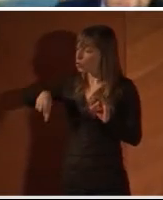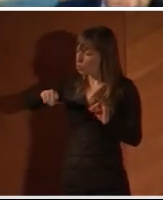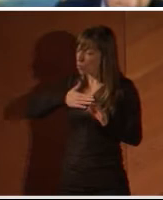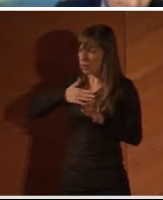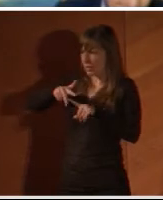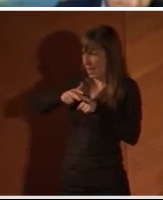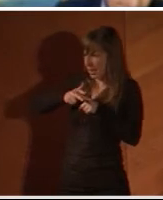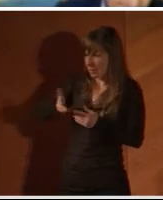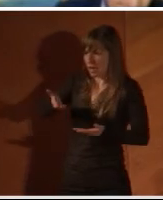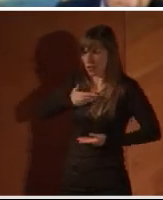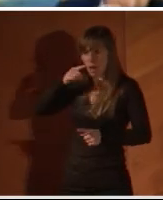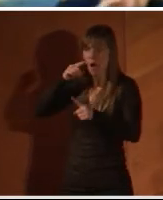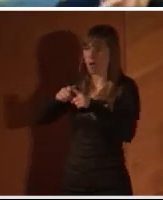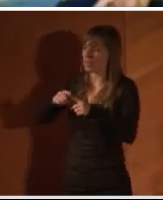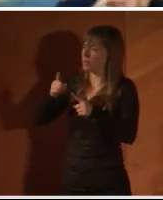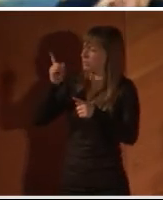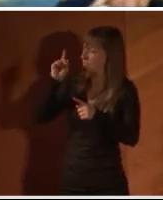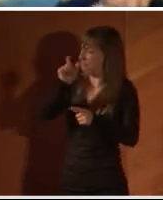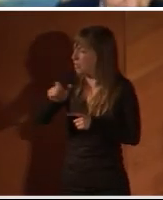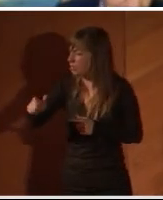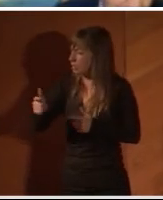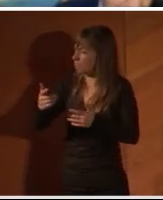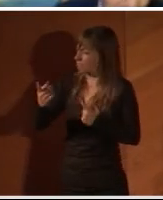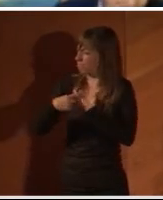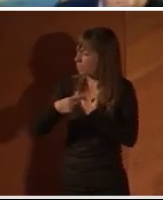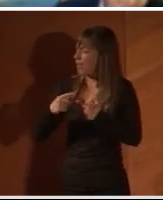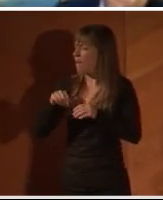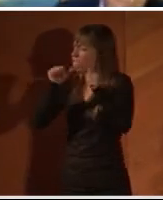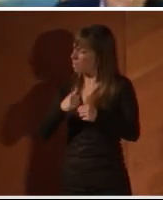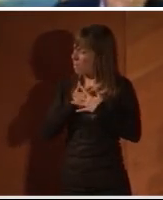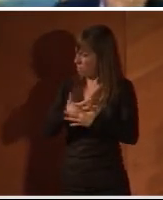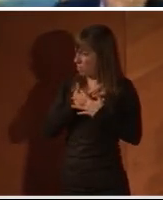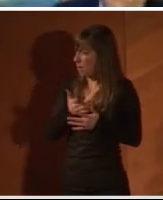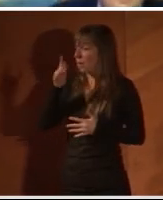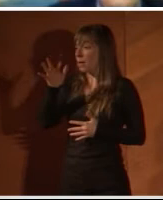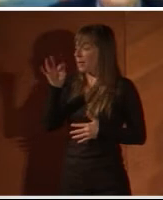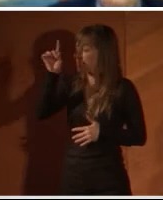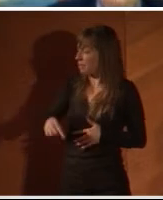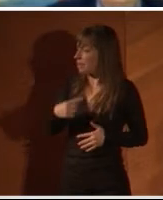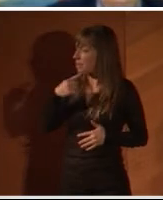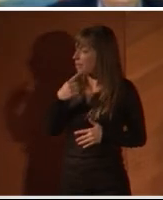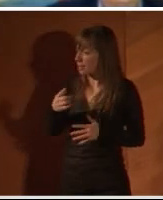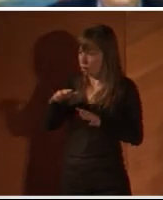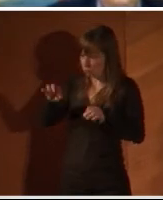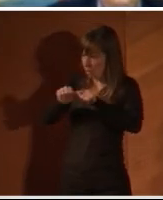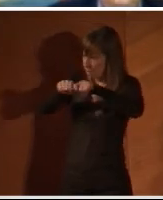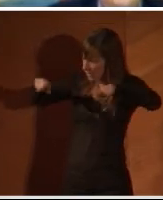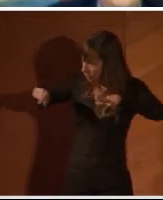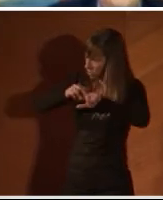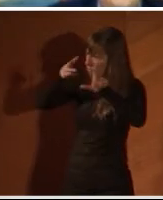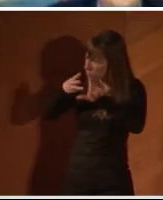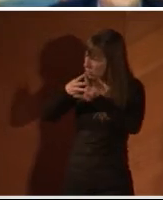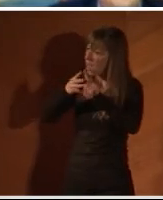municipales y otro totalmente dedicado al voluntariado. Pero sobre todo quiero resaltar que a través de la plataforma se canalizará la segunda fase del Plan General